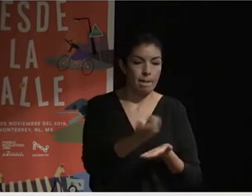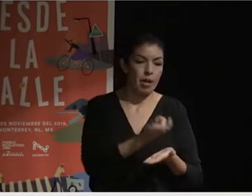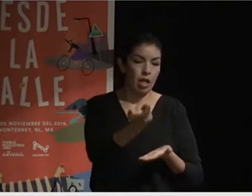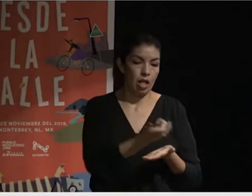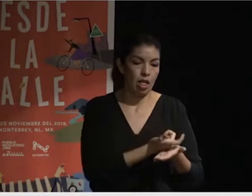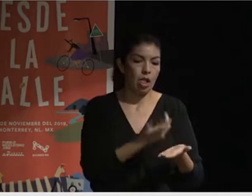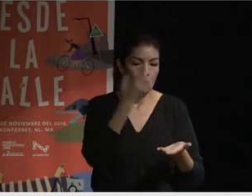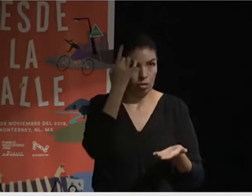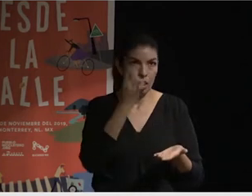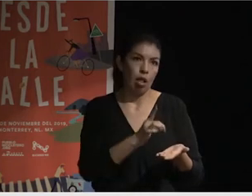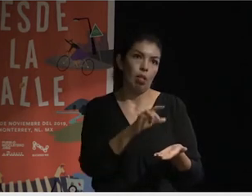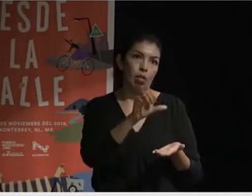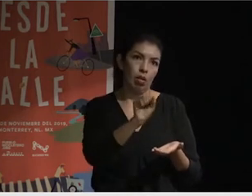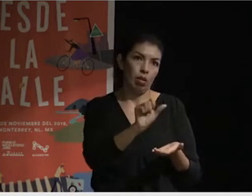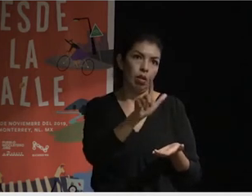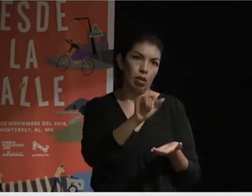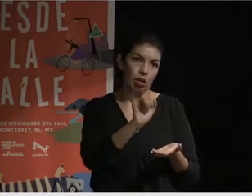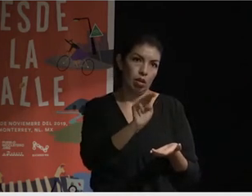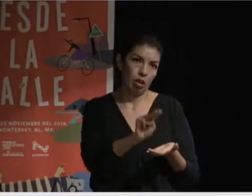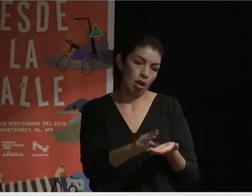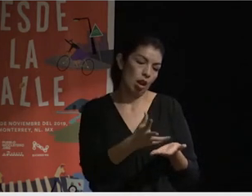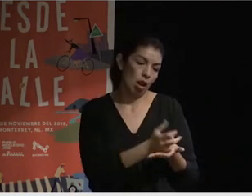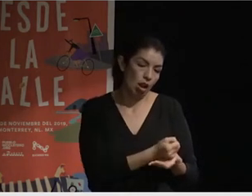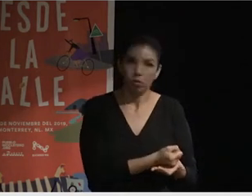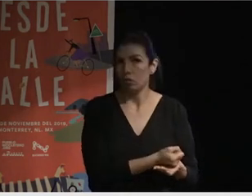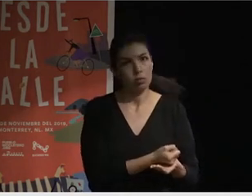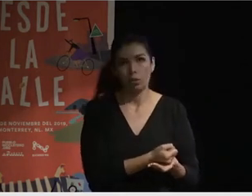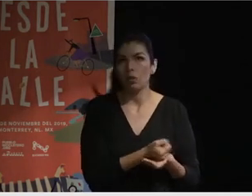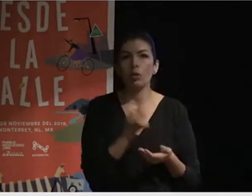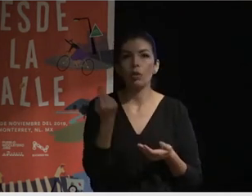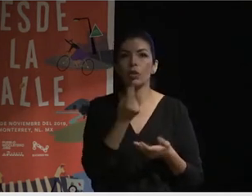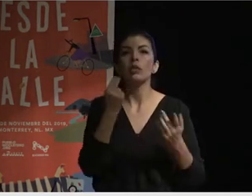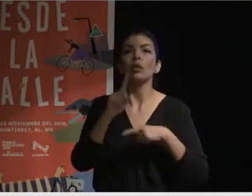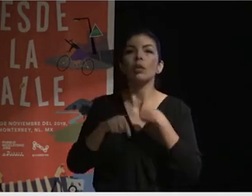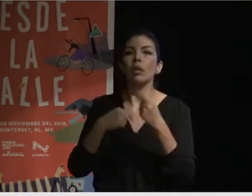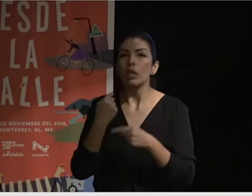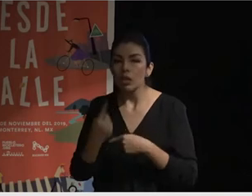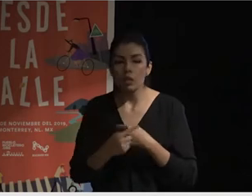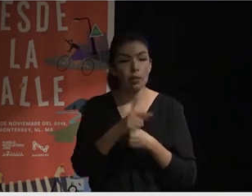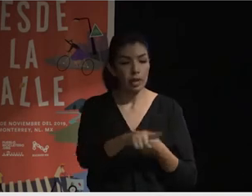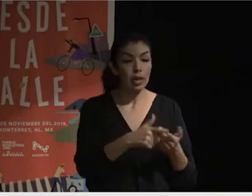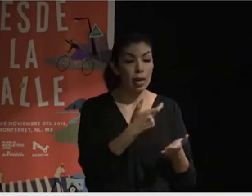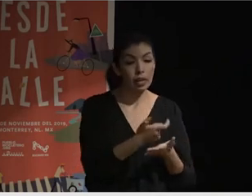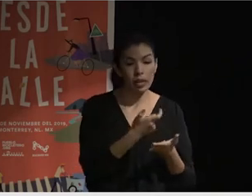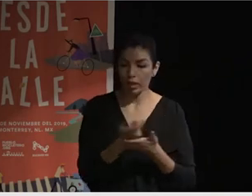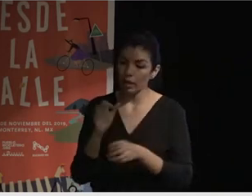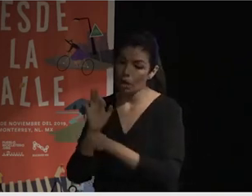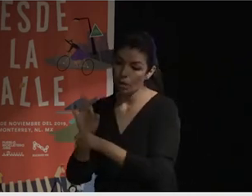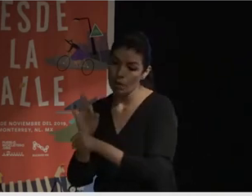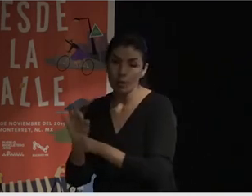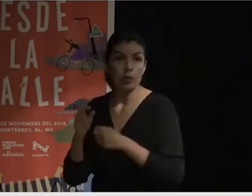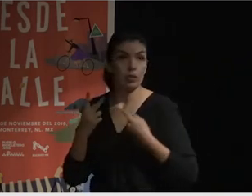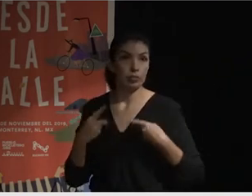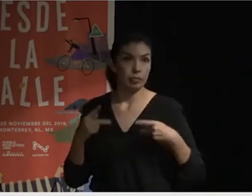porque ahora lo que hacen es, ok, te construyo una torre y ahora mitigo poniéndome de pelos mi banqueta, así, bueno, ¿no? Y arreglo